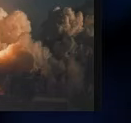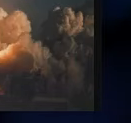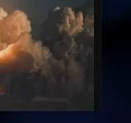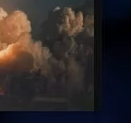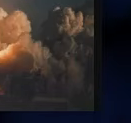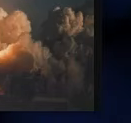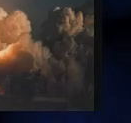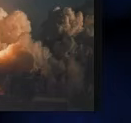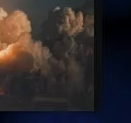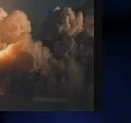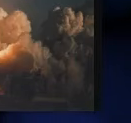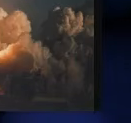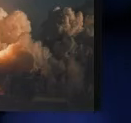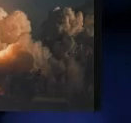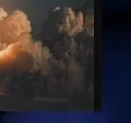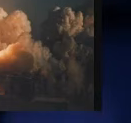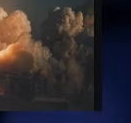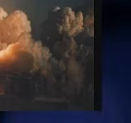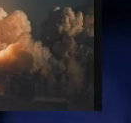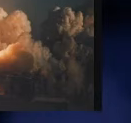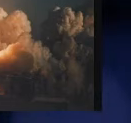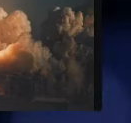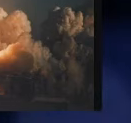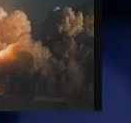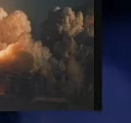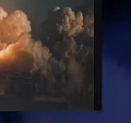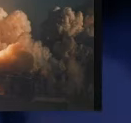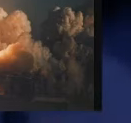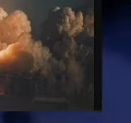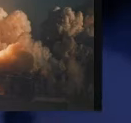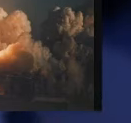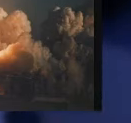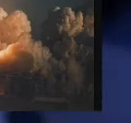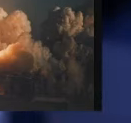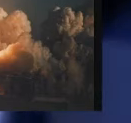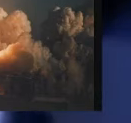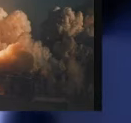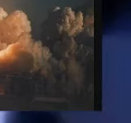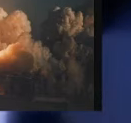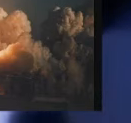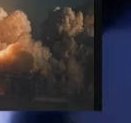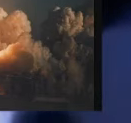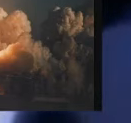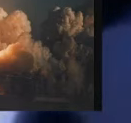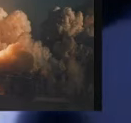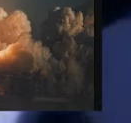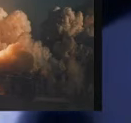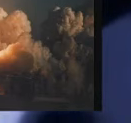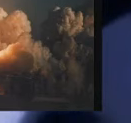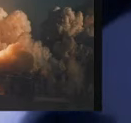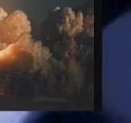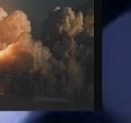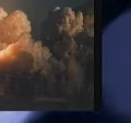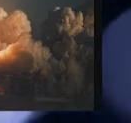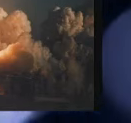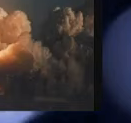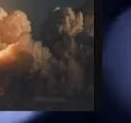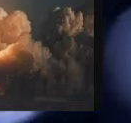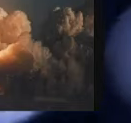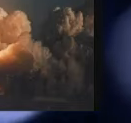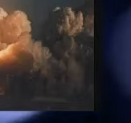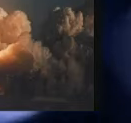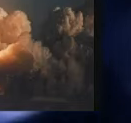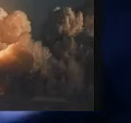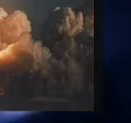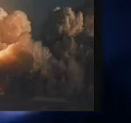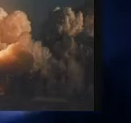espacial reutilizable con una capacidad para llevar astronautas de poco más del doble que